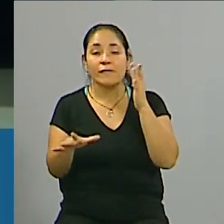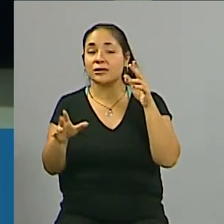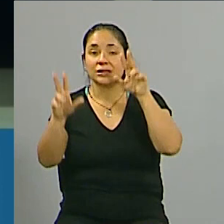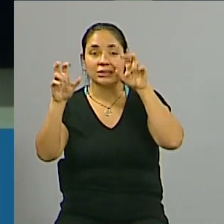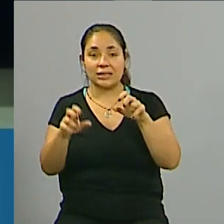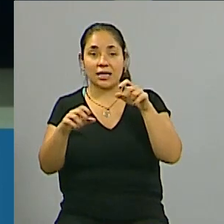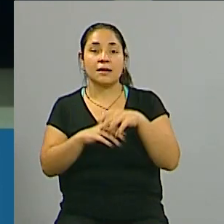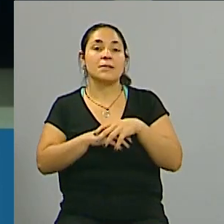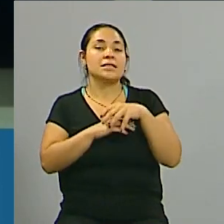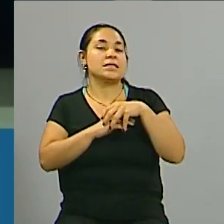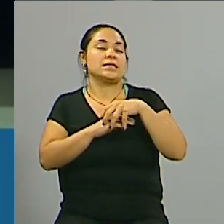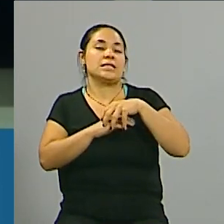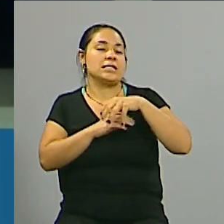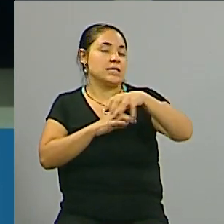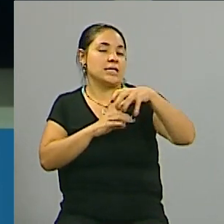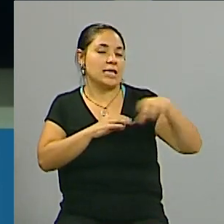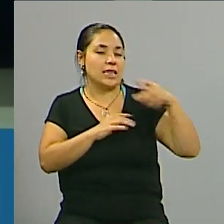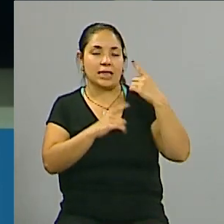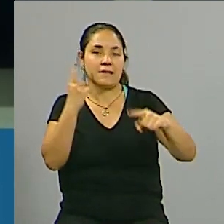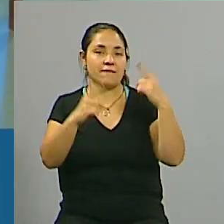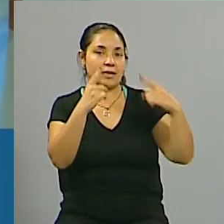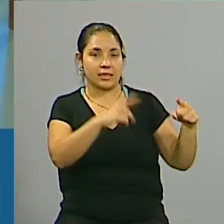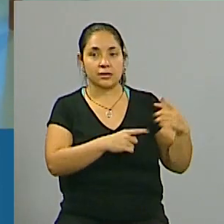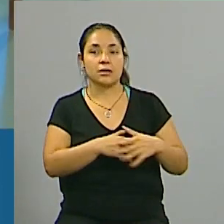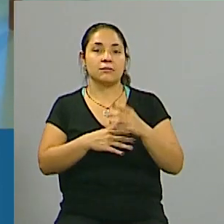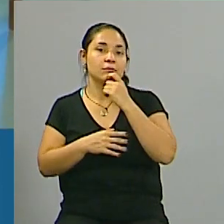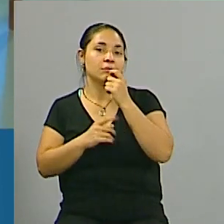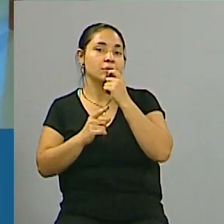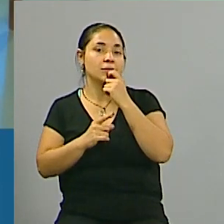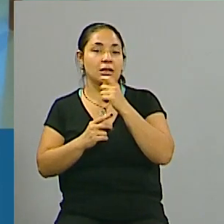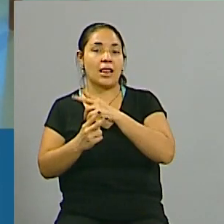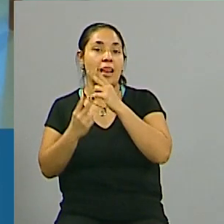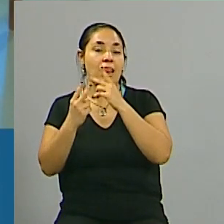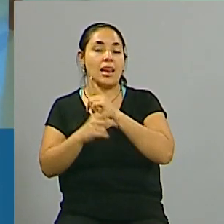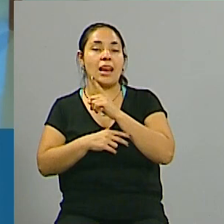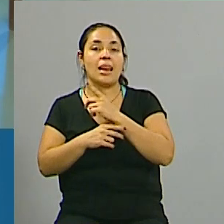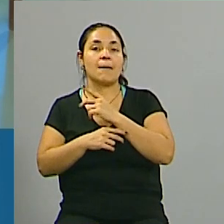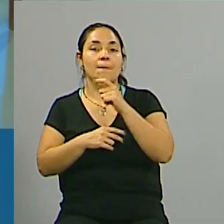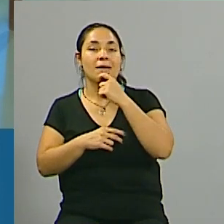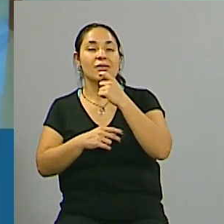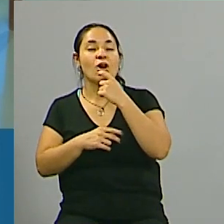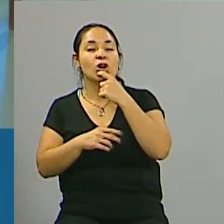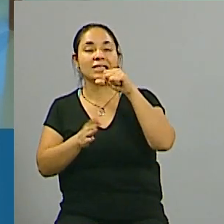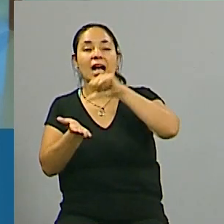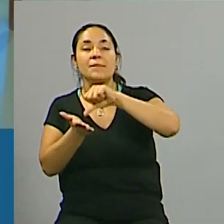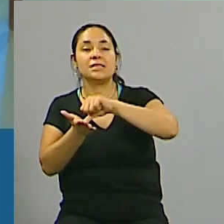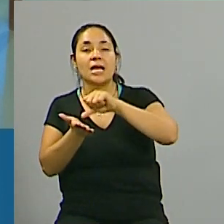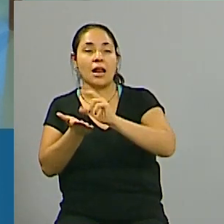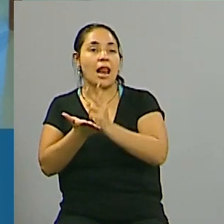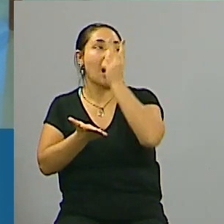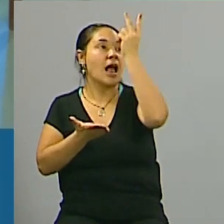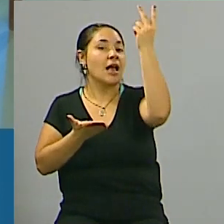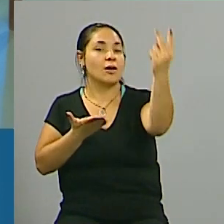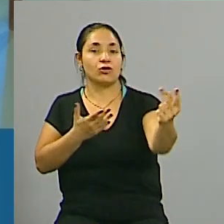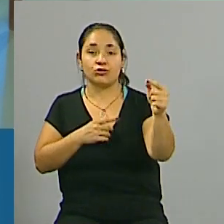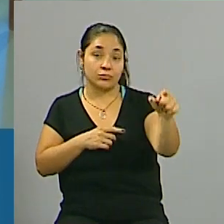en diferentes materias. Y que esté dispuesto a trasladarse un poco más lejos de lo que es el Gran Mendoza. En eso está trabajando también el Ministerio de Salud, y de